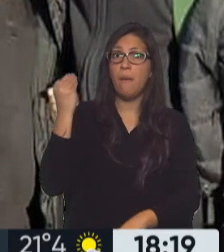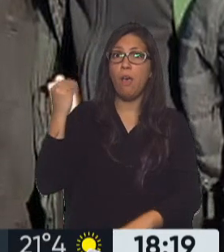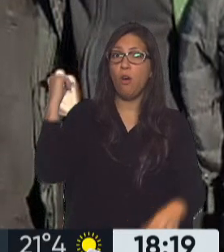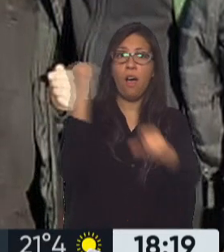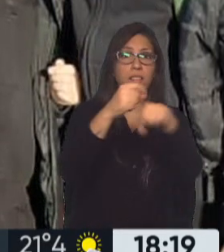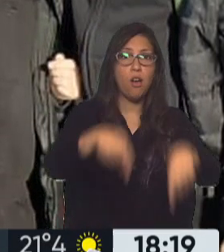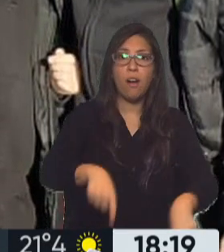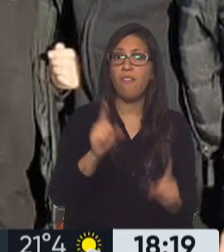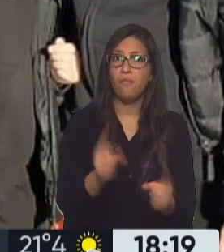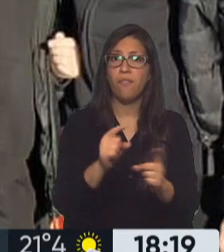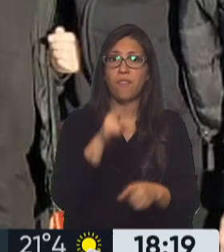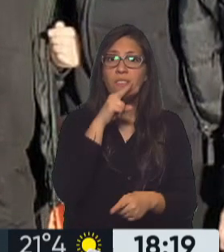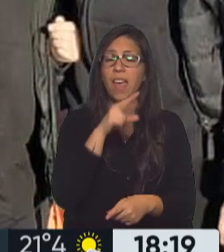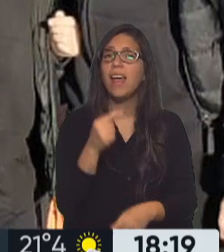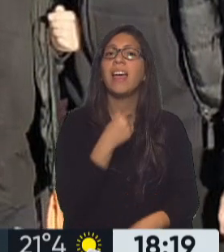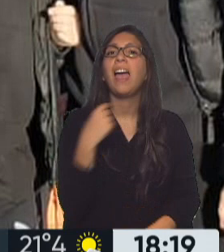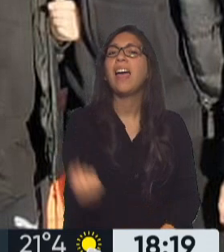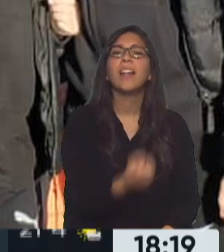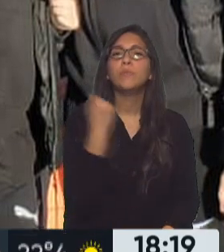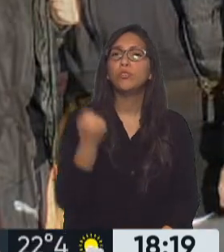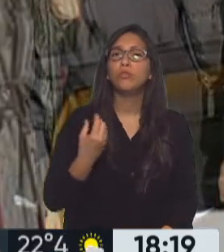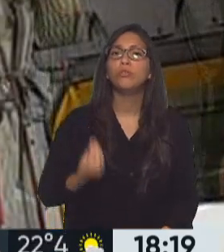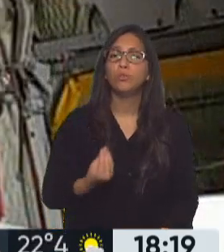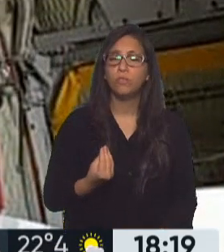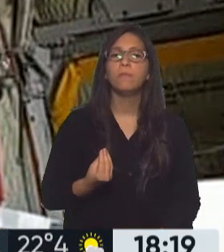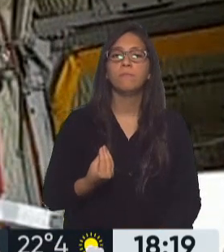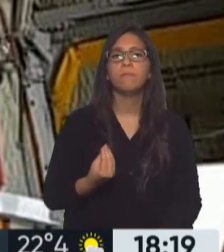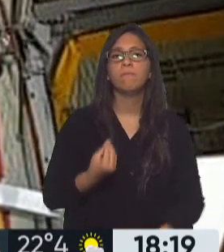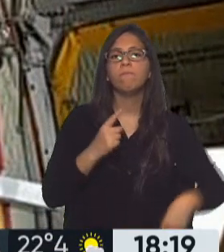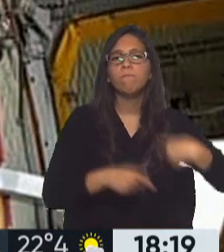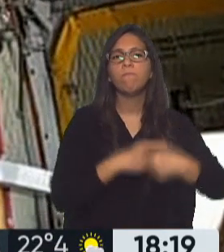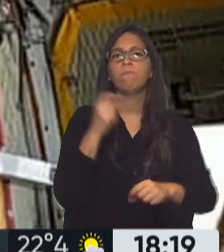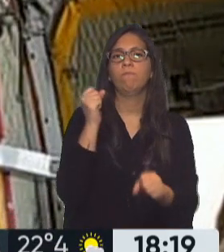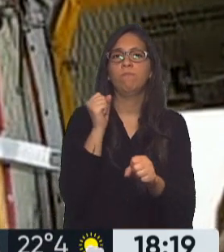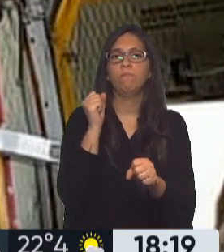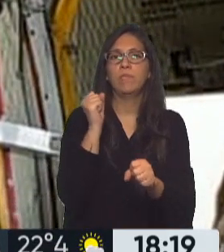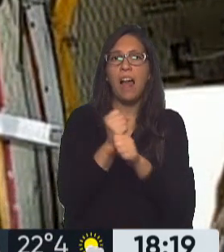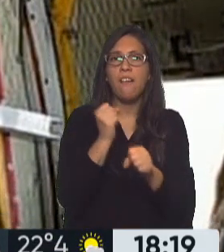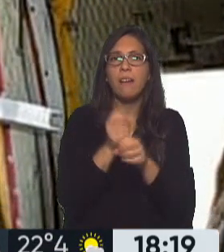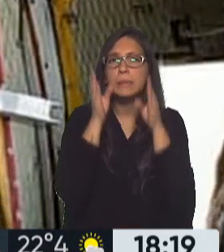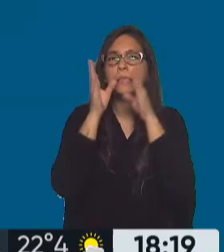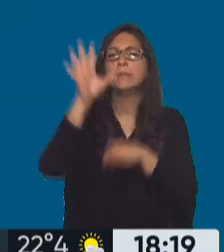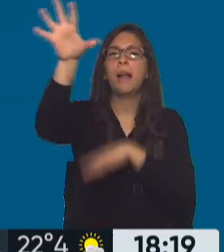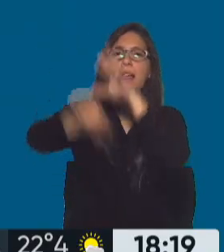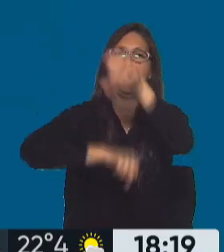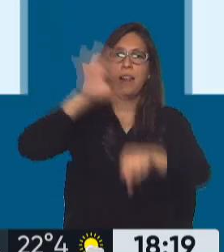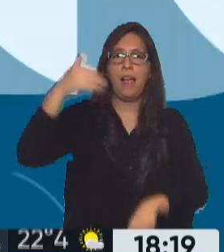día de hoy viernes, es seguir trabajando para la repatriación de los argentinos y argentinas.